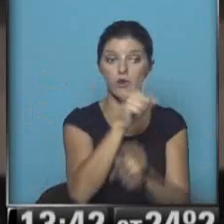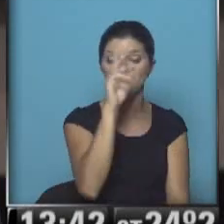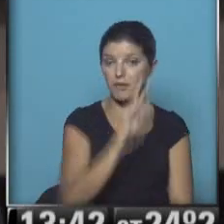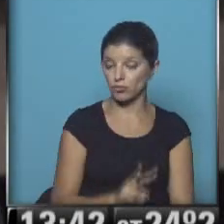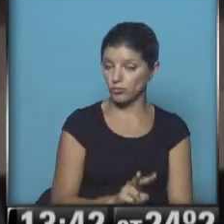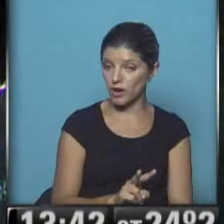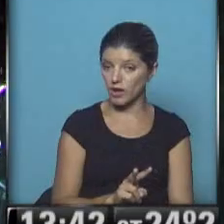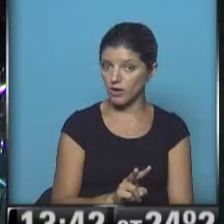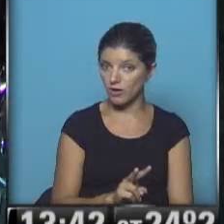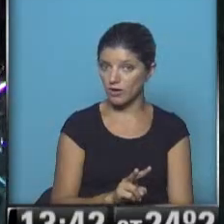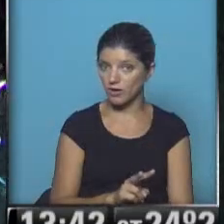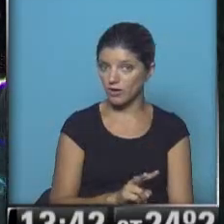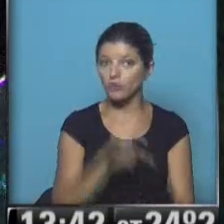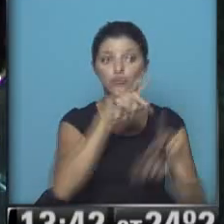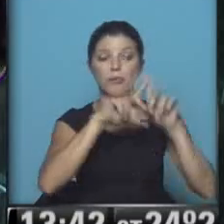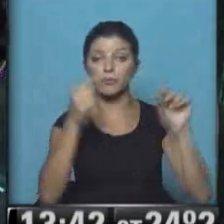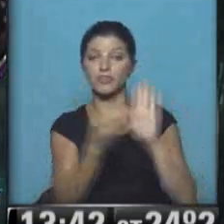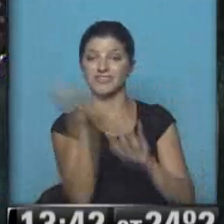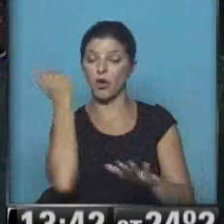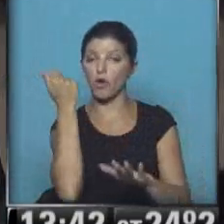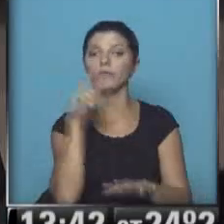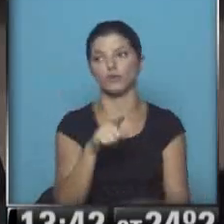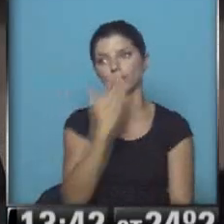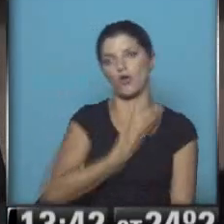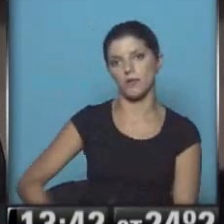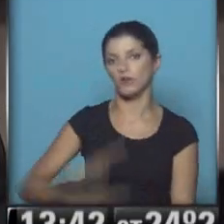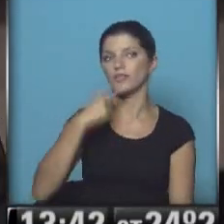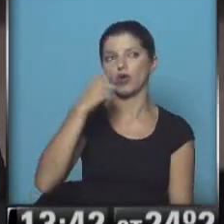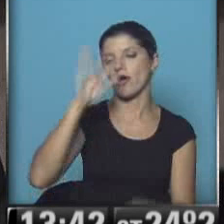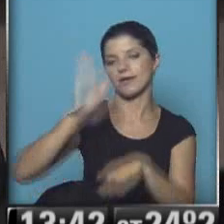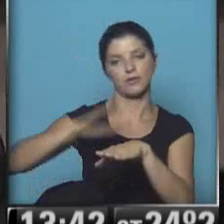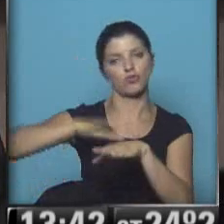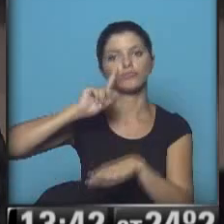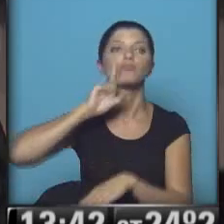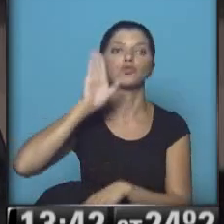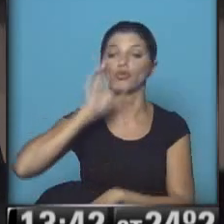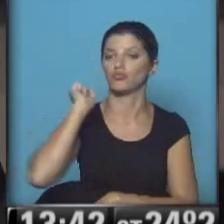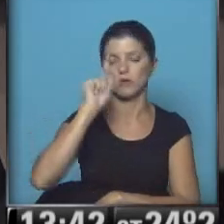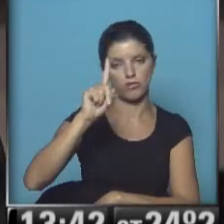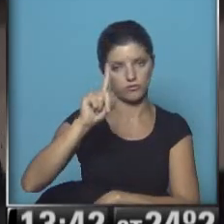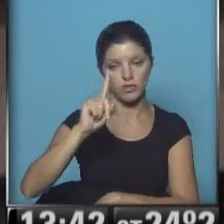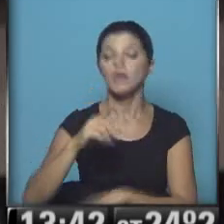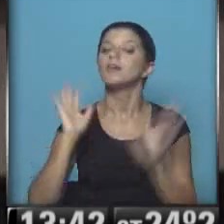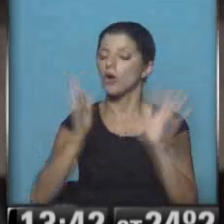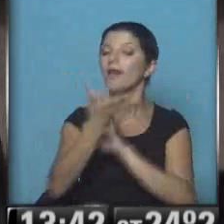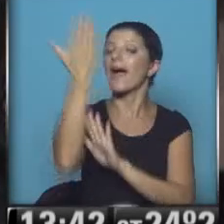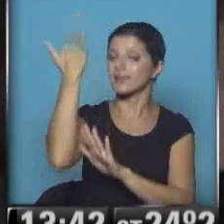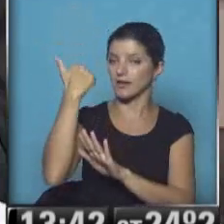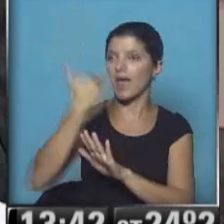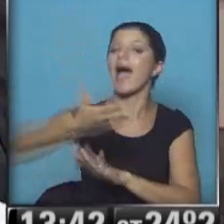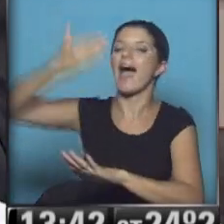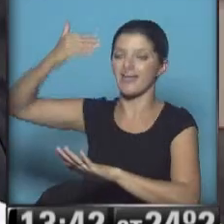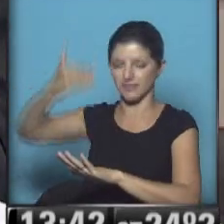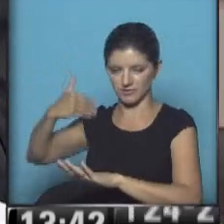la la visa por eso el gobierno de Nicolás maduro acusa a Estados Unidos y aunque el comunicado de de ayer de antes Deer en